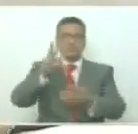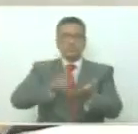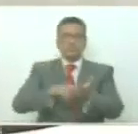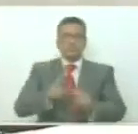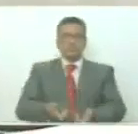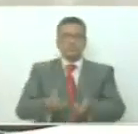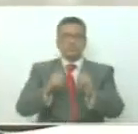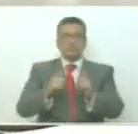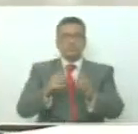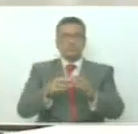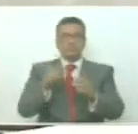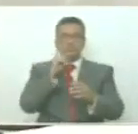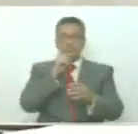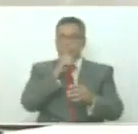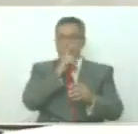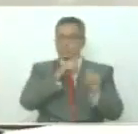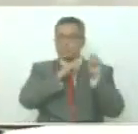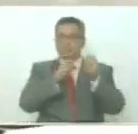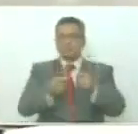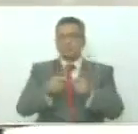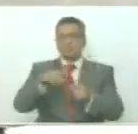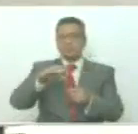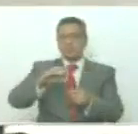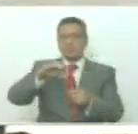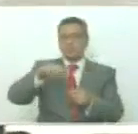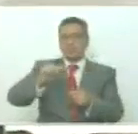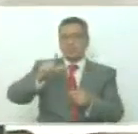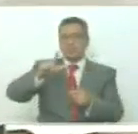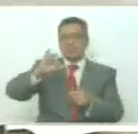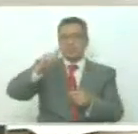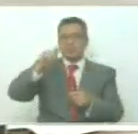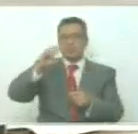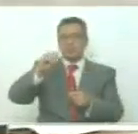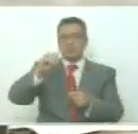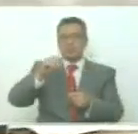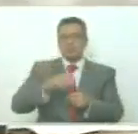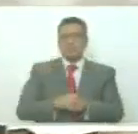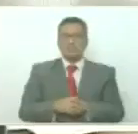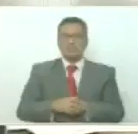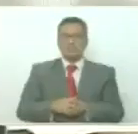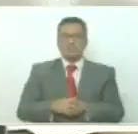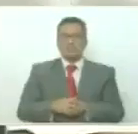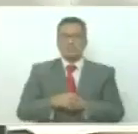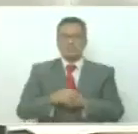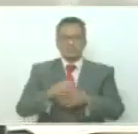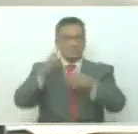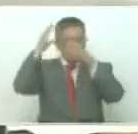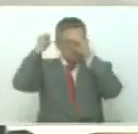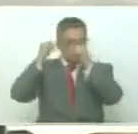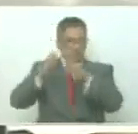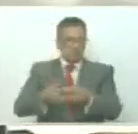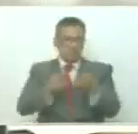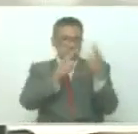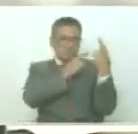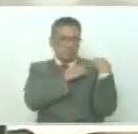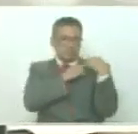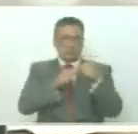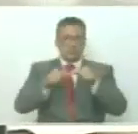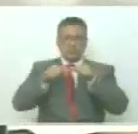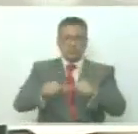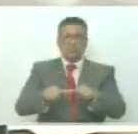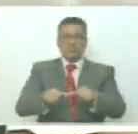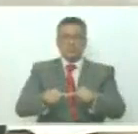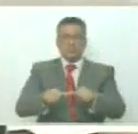la autorización del nombramiento del ciudadano Calixto Ortega Ríos como embajador representante permanente